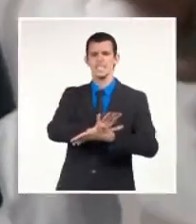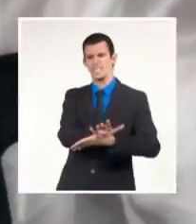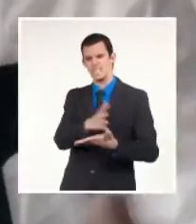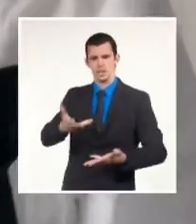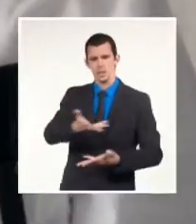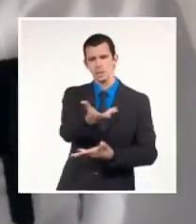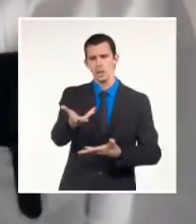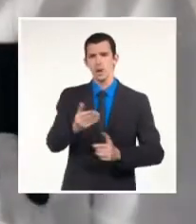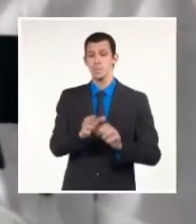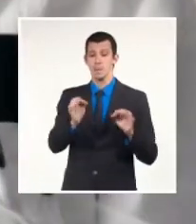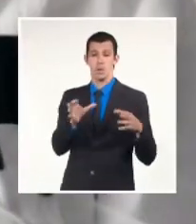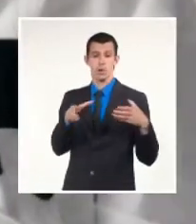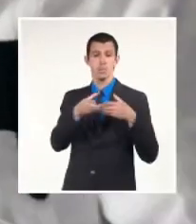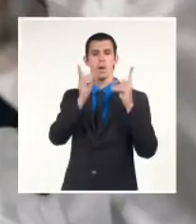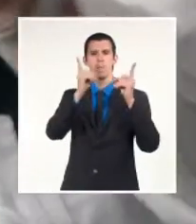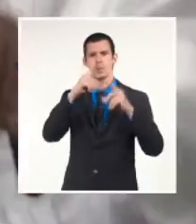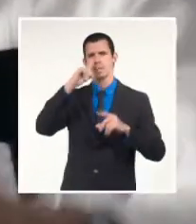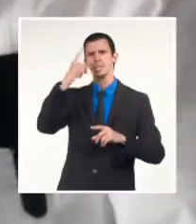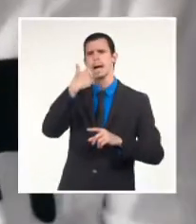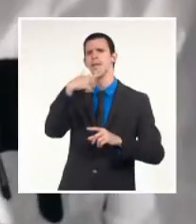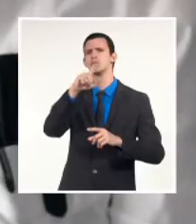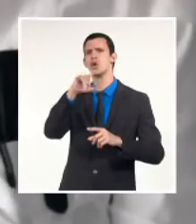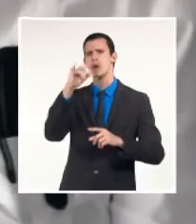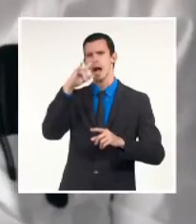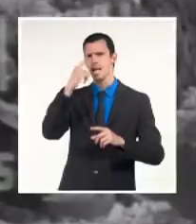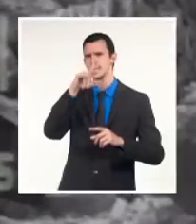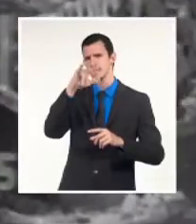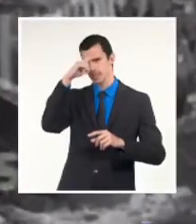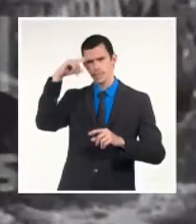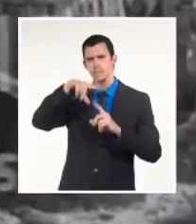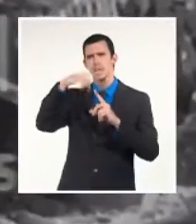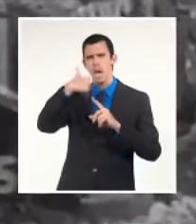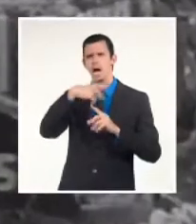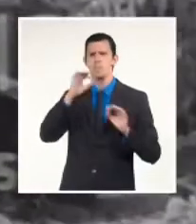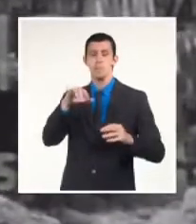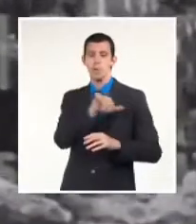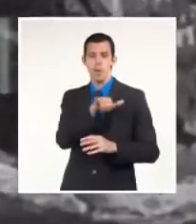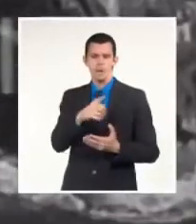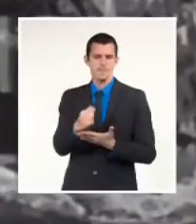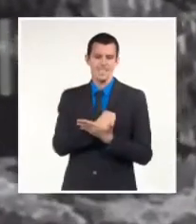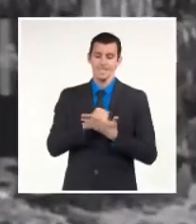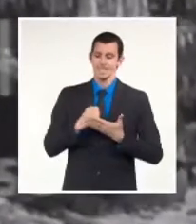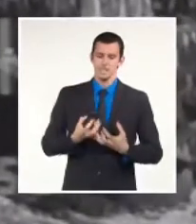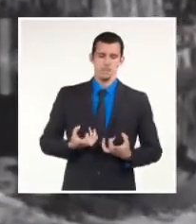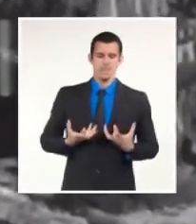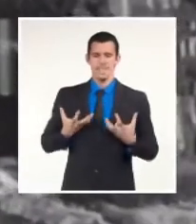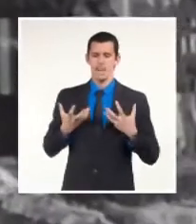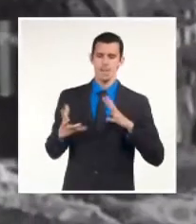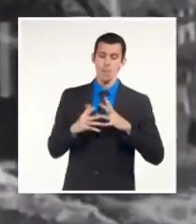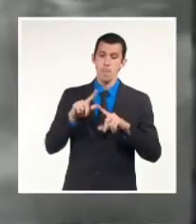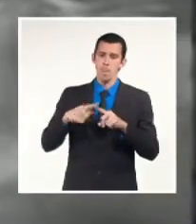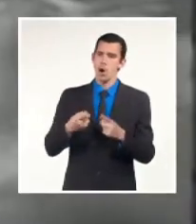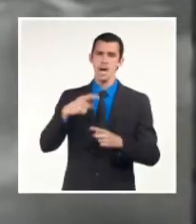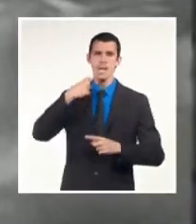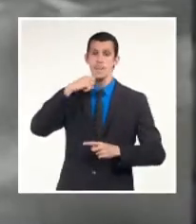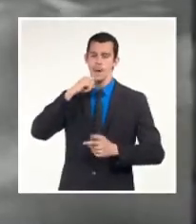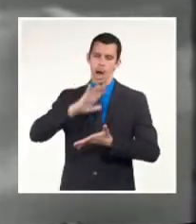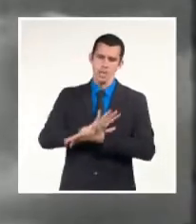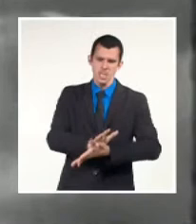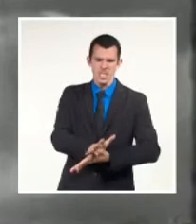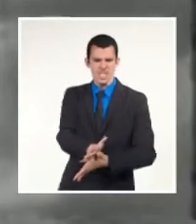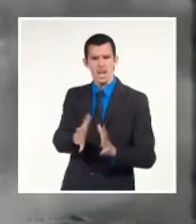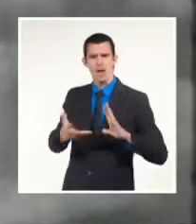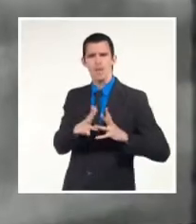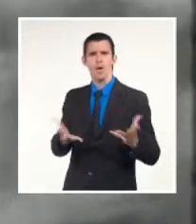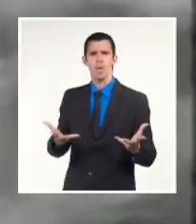rabia, mi rabia, la rabia de don Pedro, la rabia del amor. Y sabemos ya que aunque le pongan 20